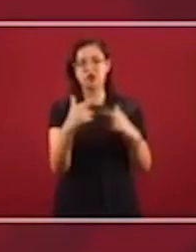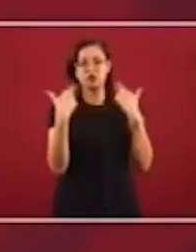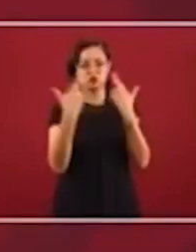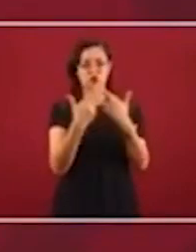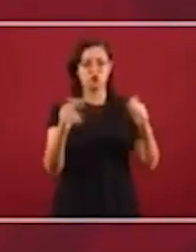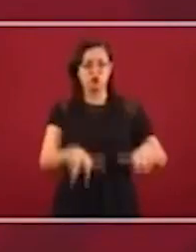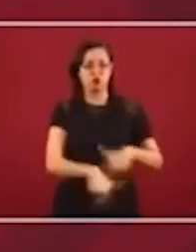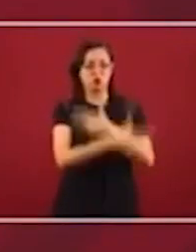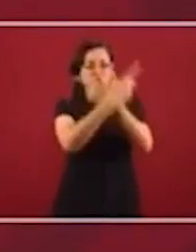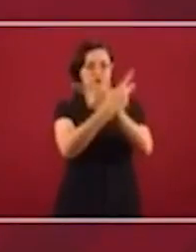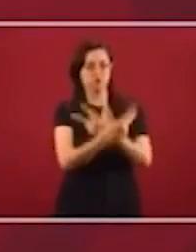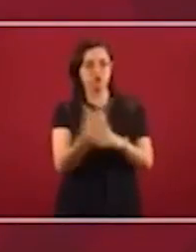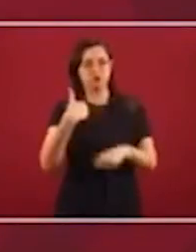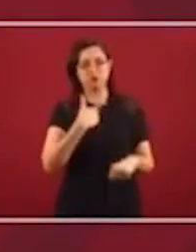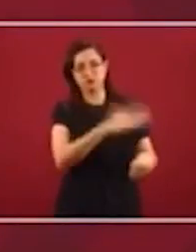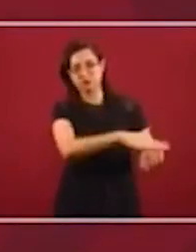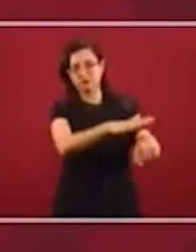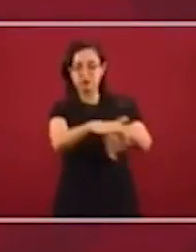a una tregua,